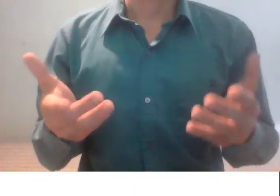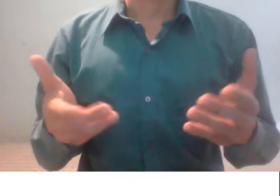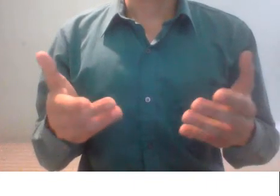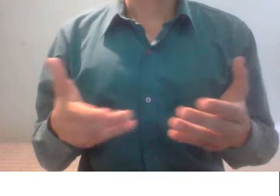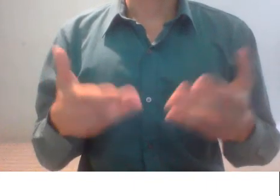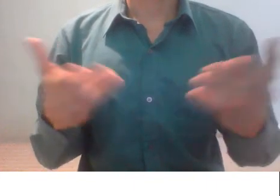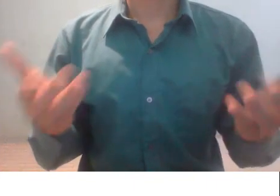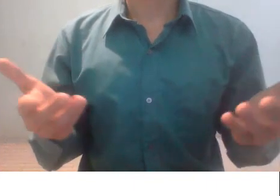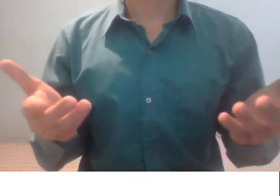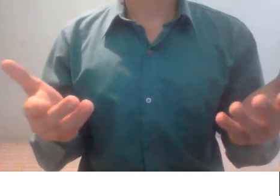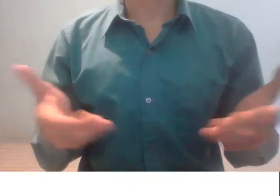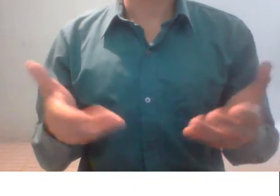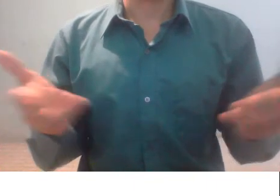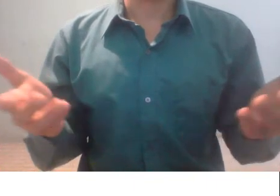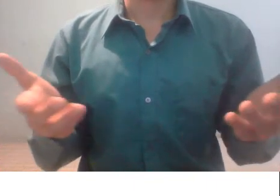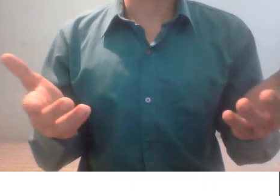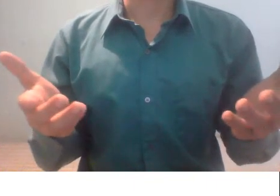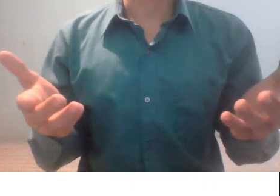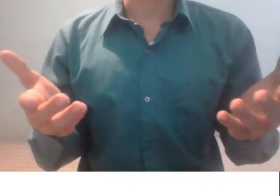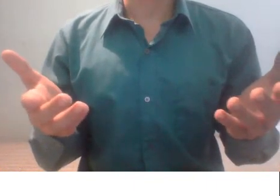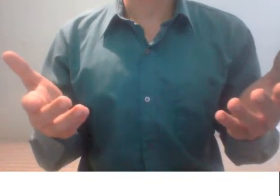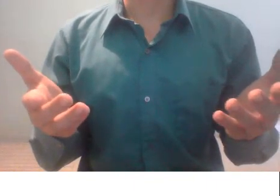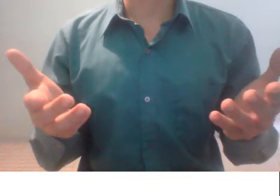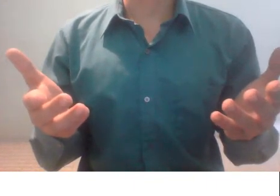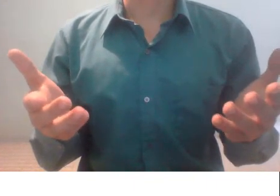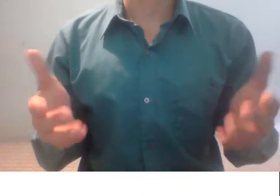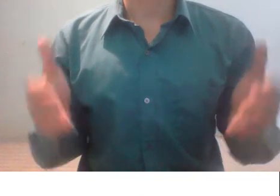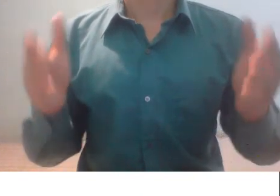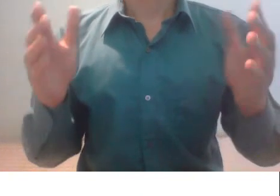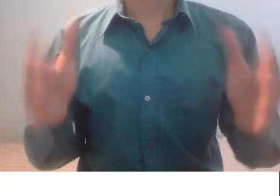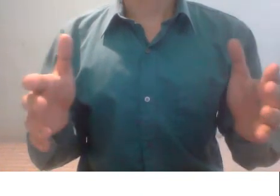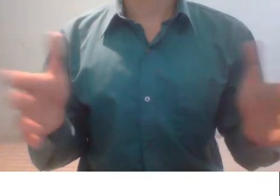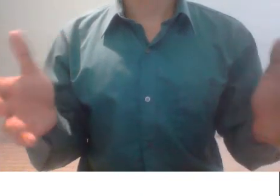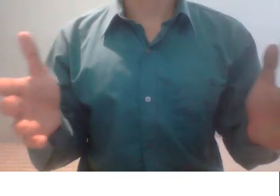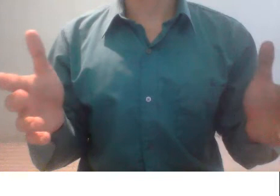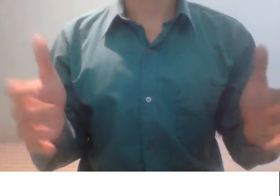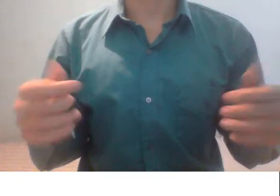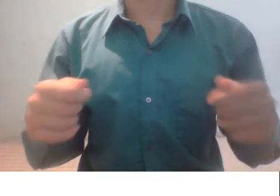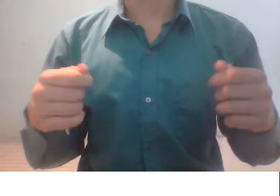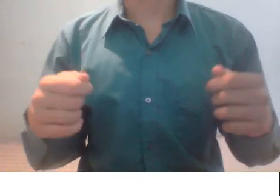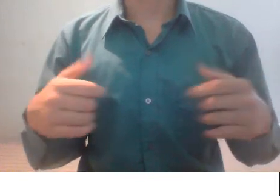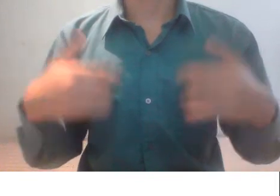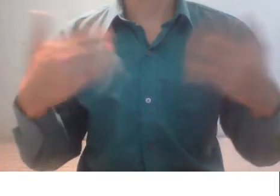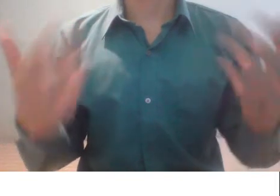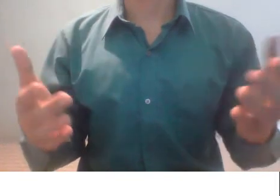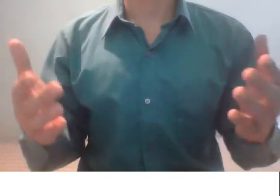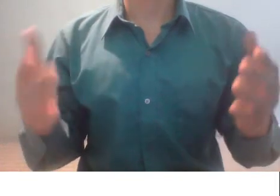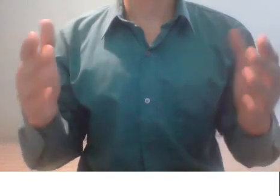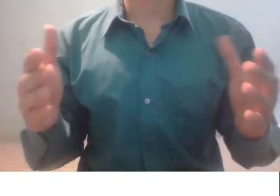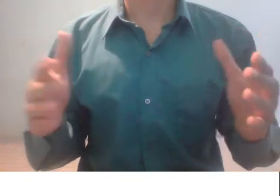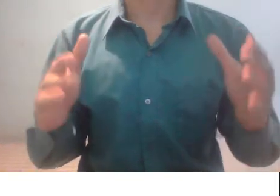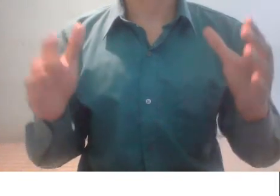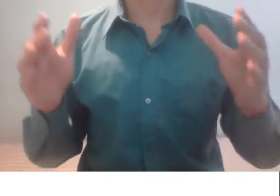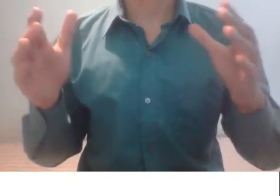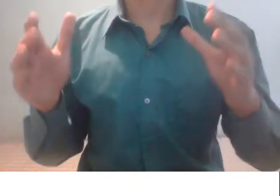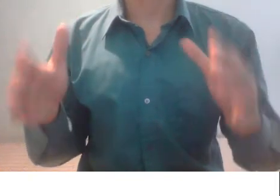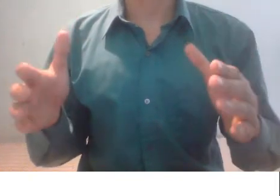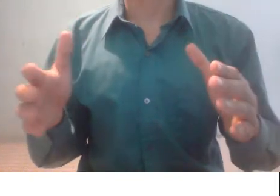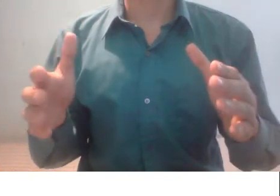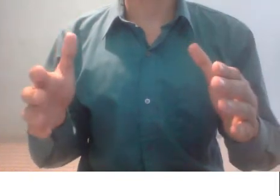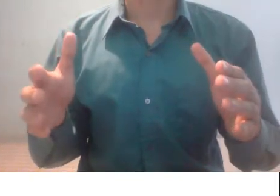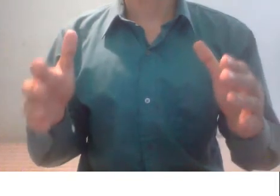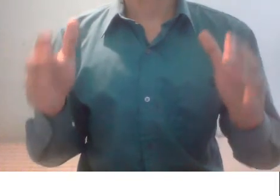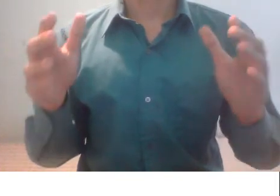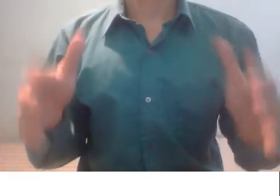sigue. Probablemente si se llega a lo que se tiene que llegar a los acuerdos, pero también destaquemos algo, que había aeronaves que incluso no fueron embargadas por